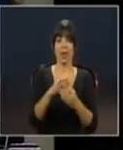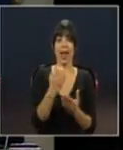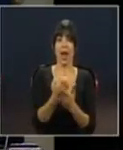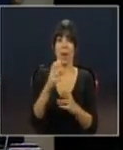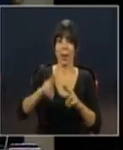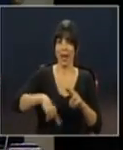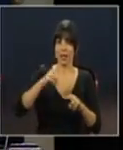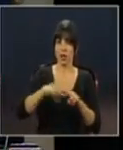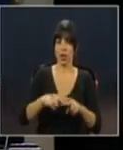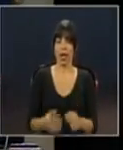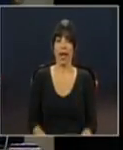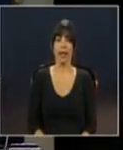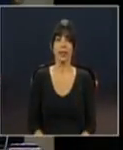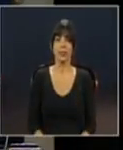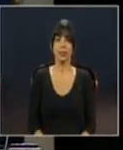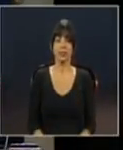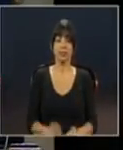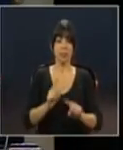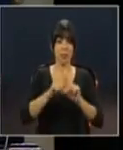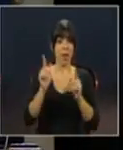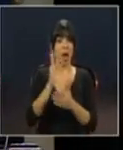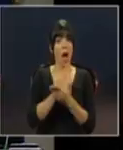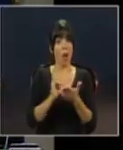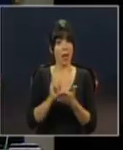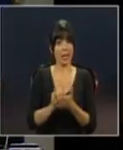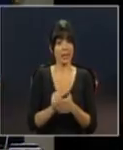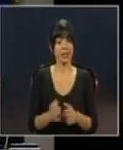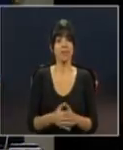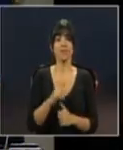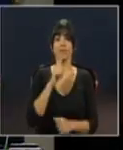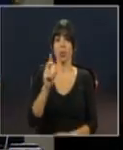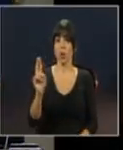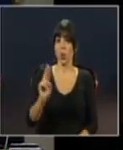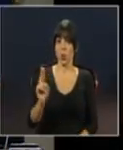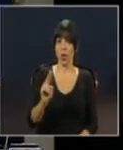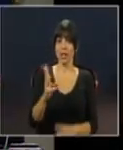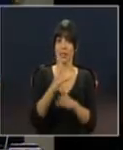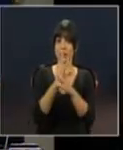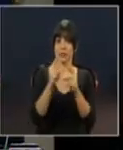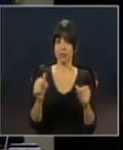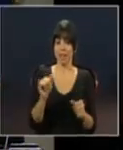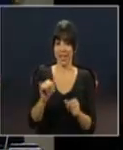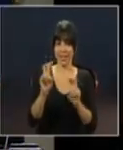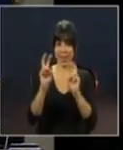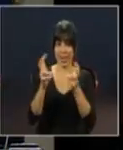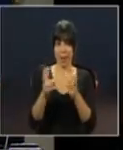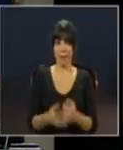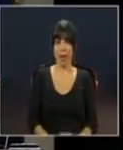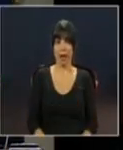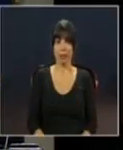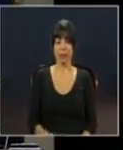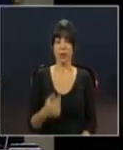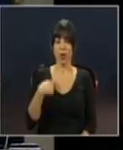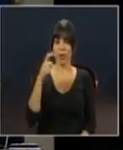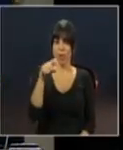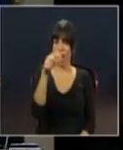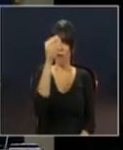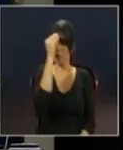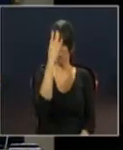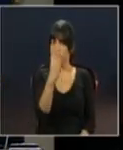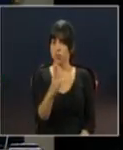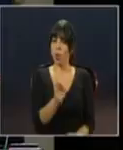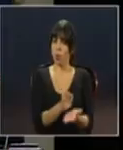nacional. No obstante, y pese a la urgencia de resolver en definitiva esta cuestión, debo señalar con